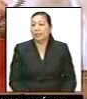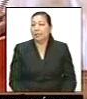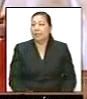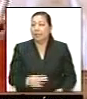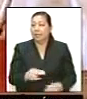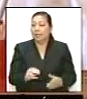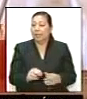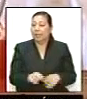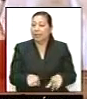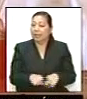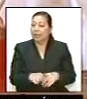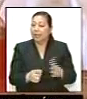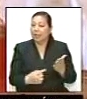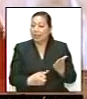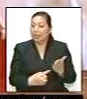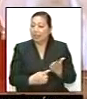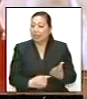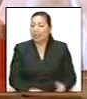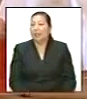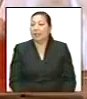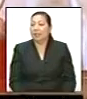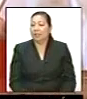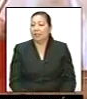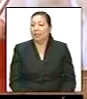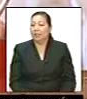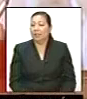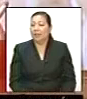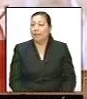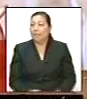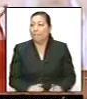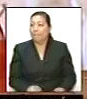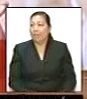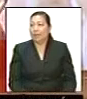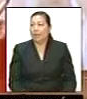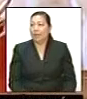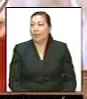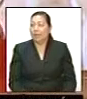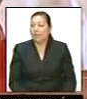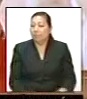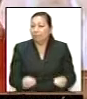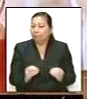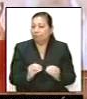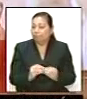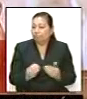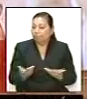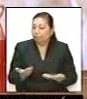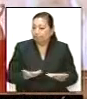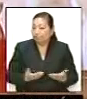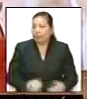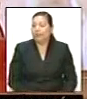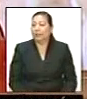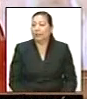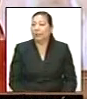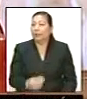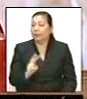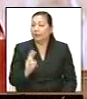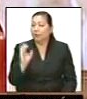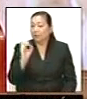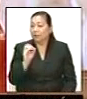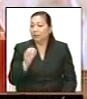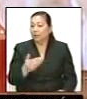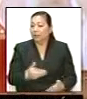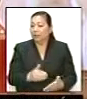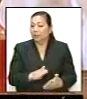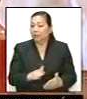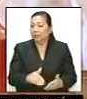racionalización de grupos técnicos, que es el grupo de pymes, que es un grupo dedicado exclusivamente a ver las oportunidades que